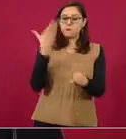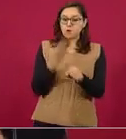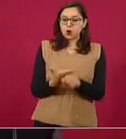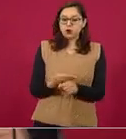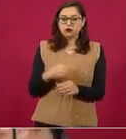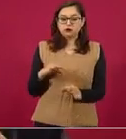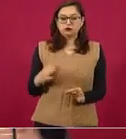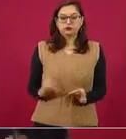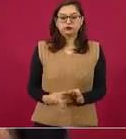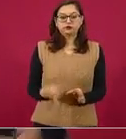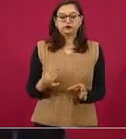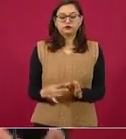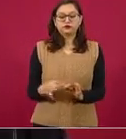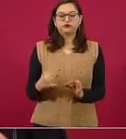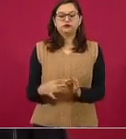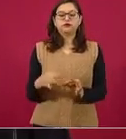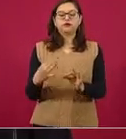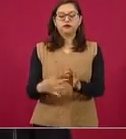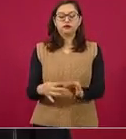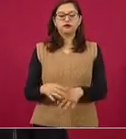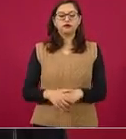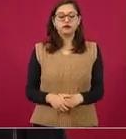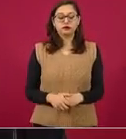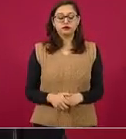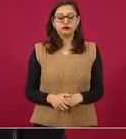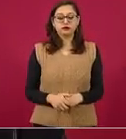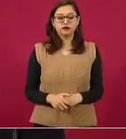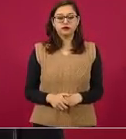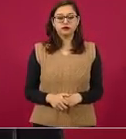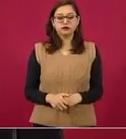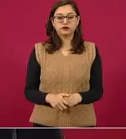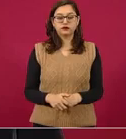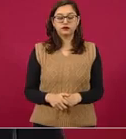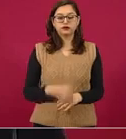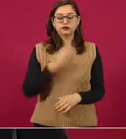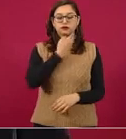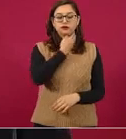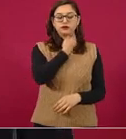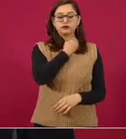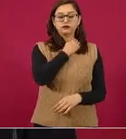aun cuando en el mismo gobierno hay